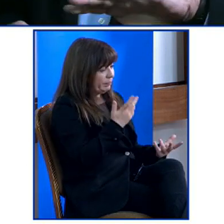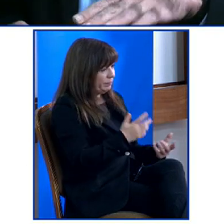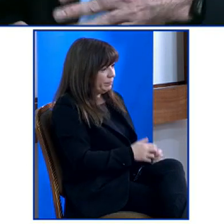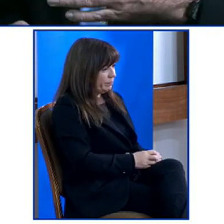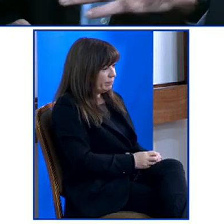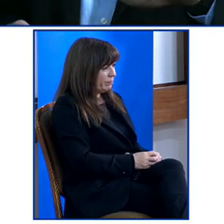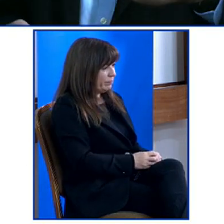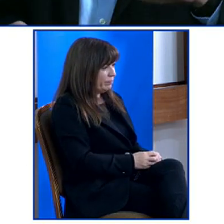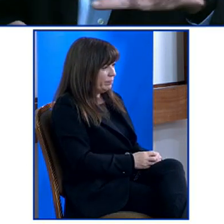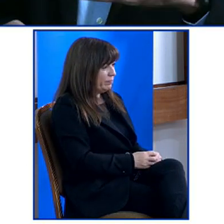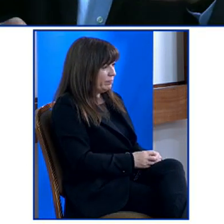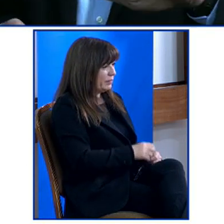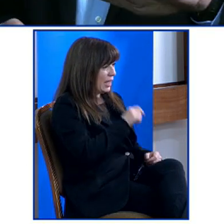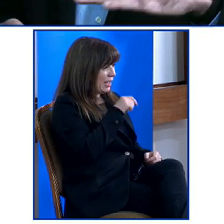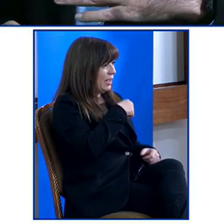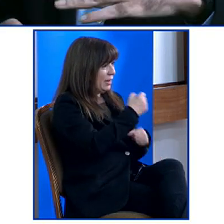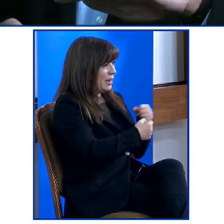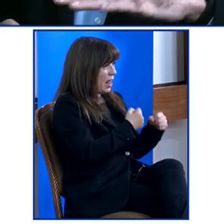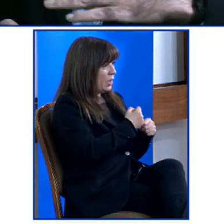el resto del año seguirá